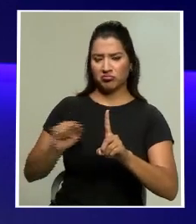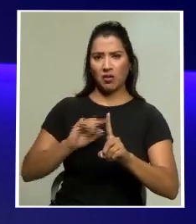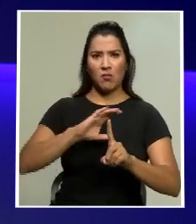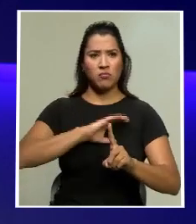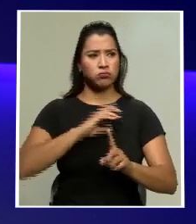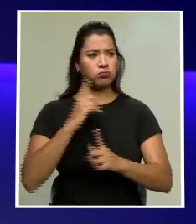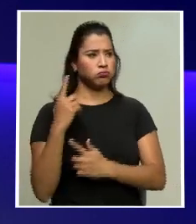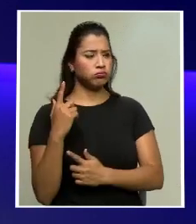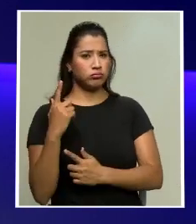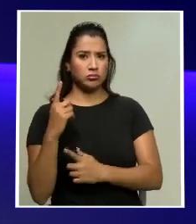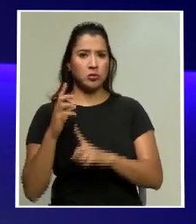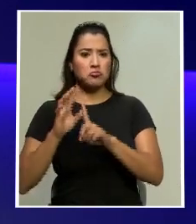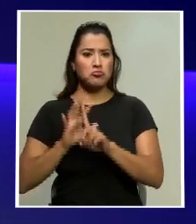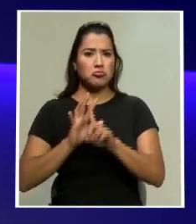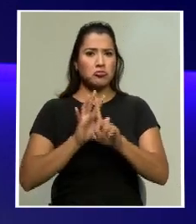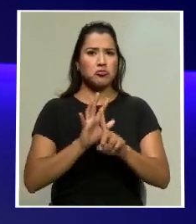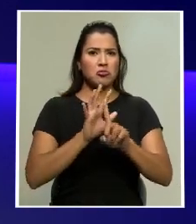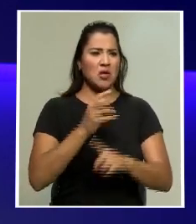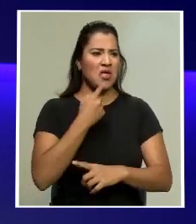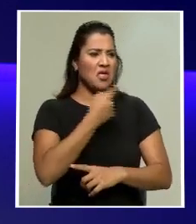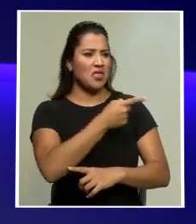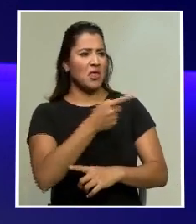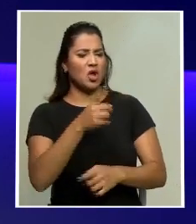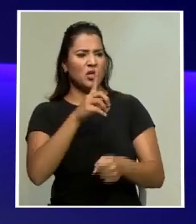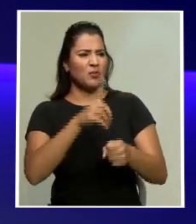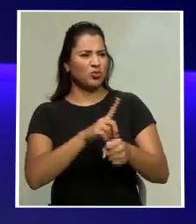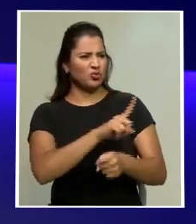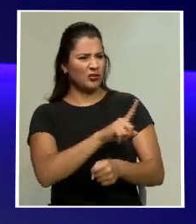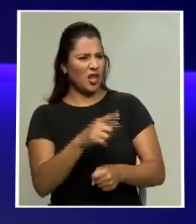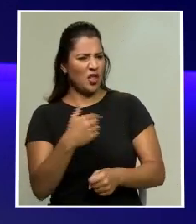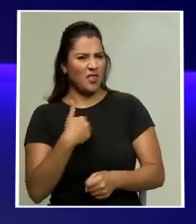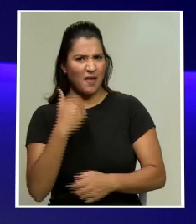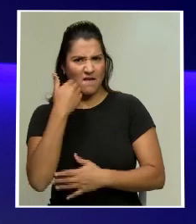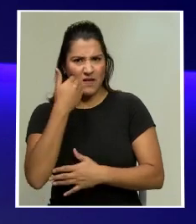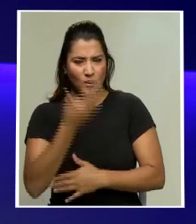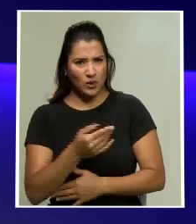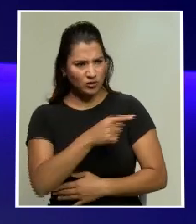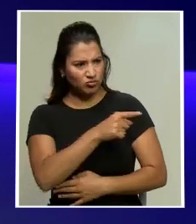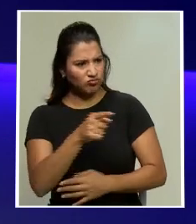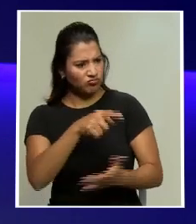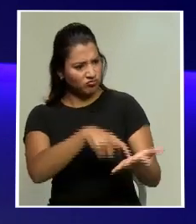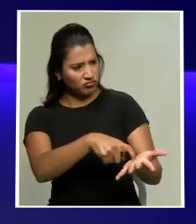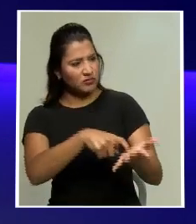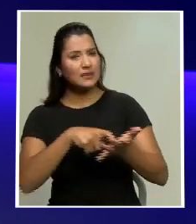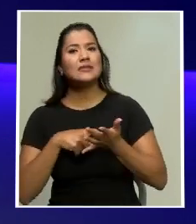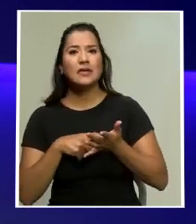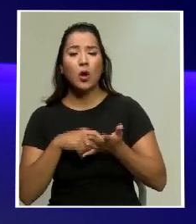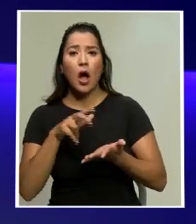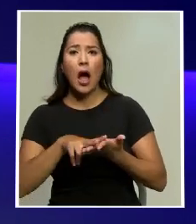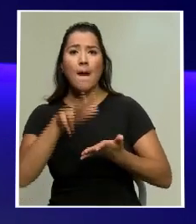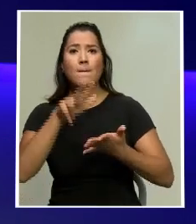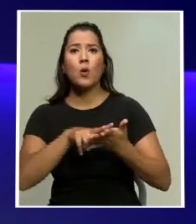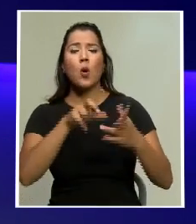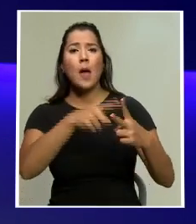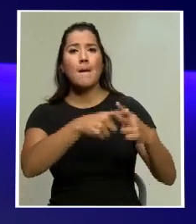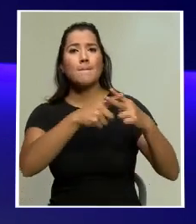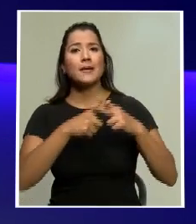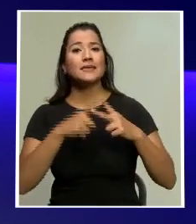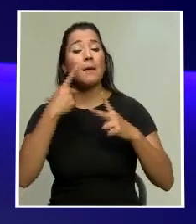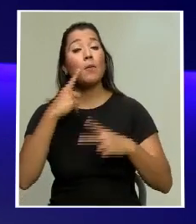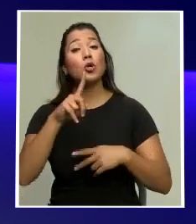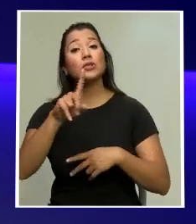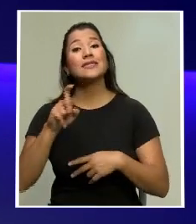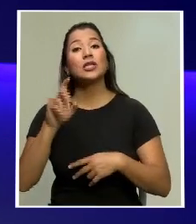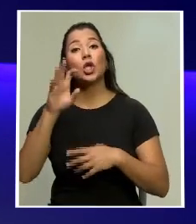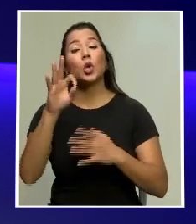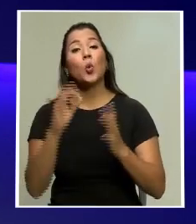los diputados de sinvergüenzas y les exigió la aprobación de un préstamo de 109 millones de